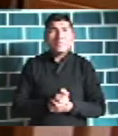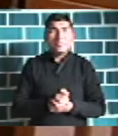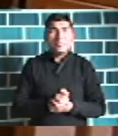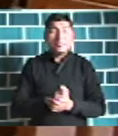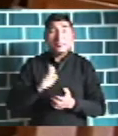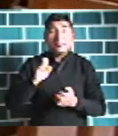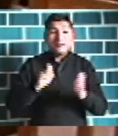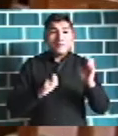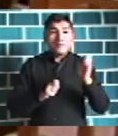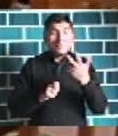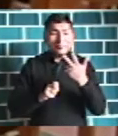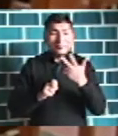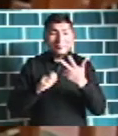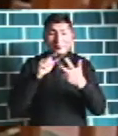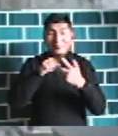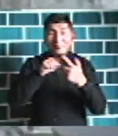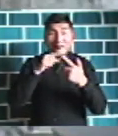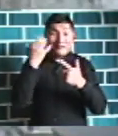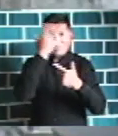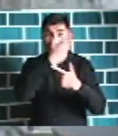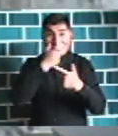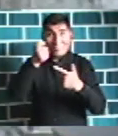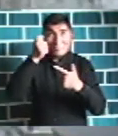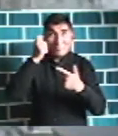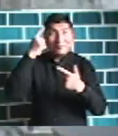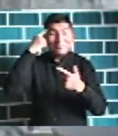segundo bello se ganó